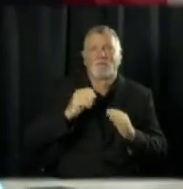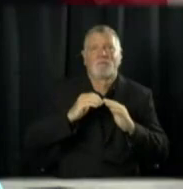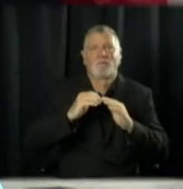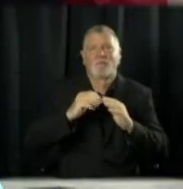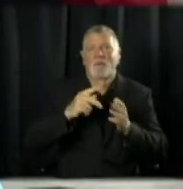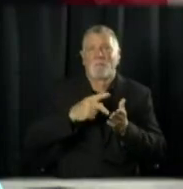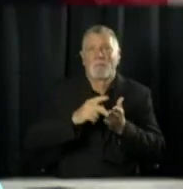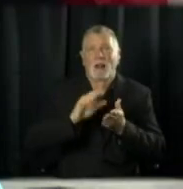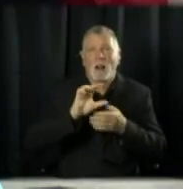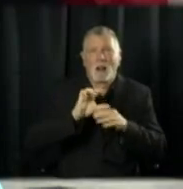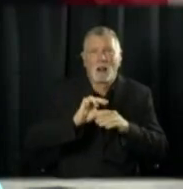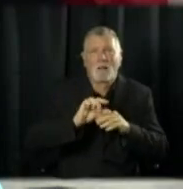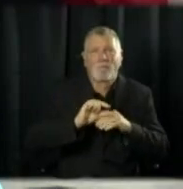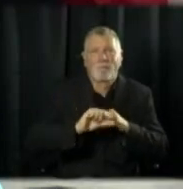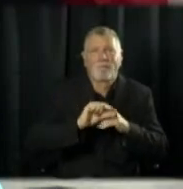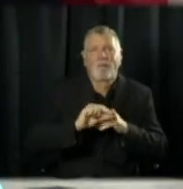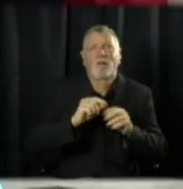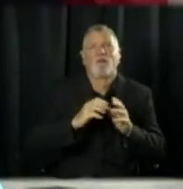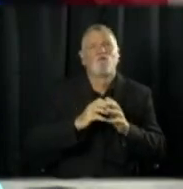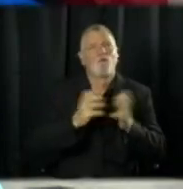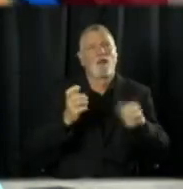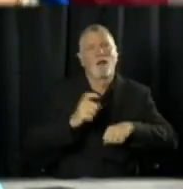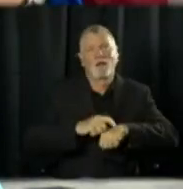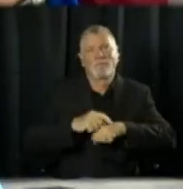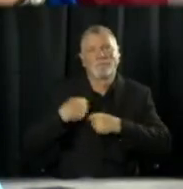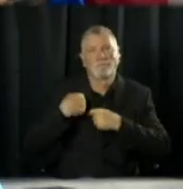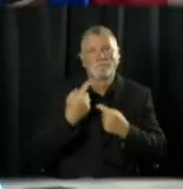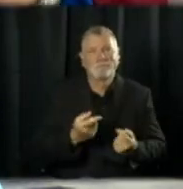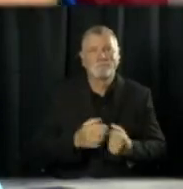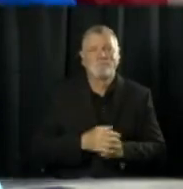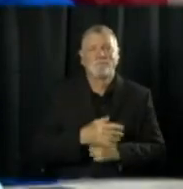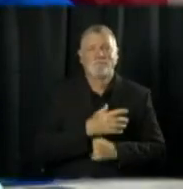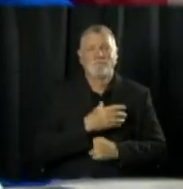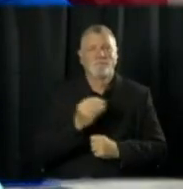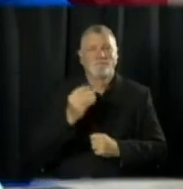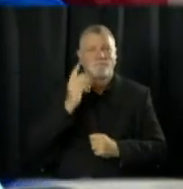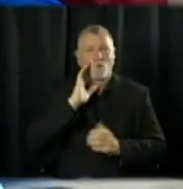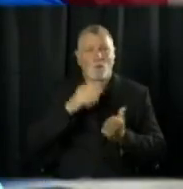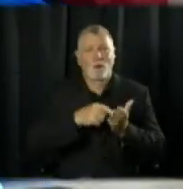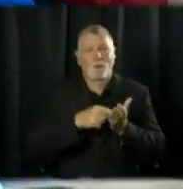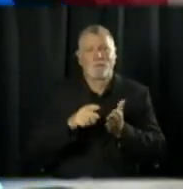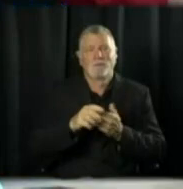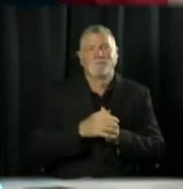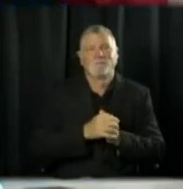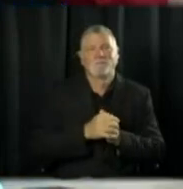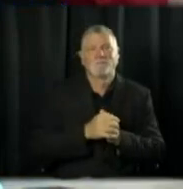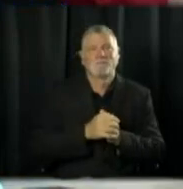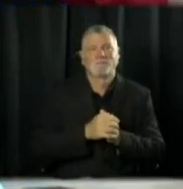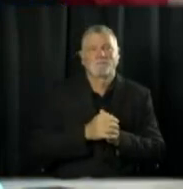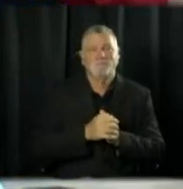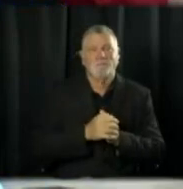no ha tenido los fondos adecuados por un tiempo, y puede ser pagado